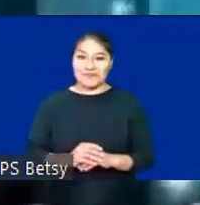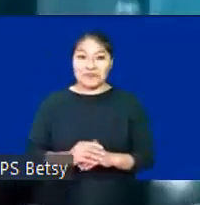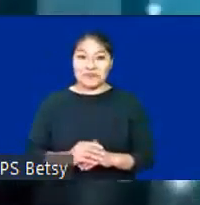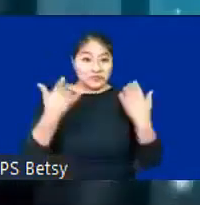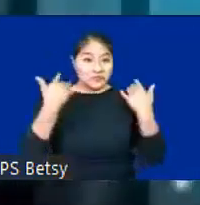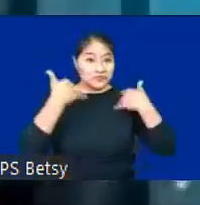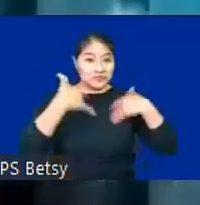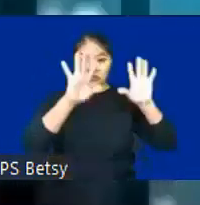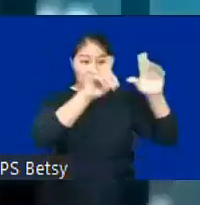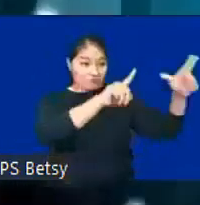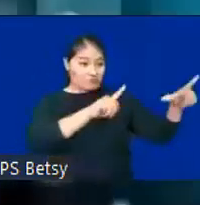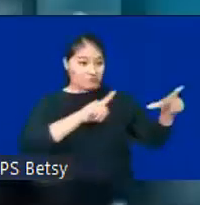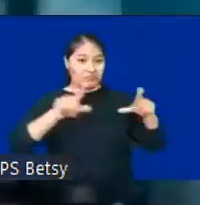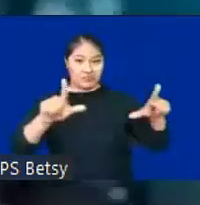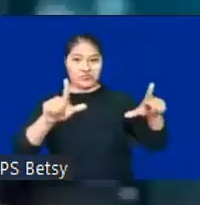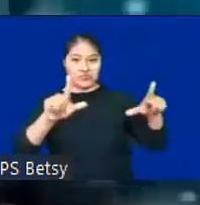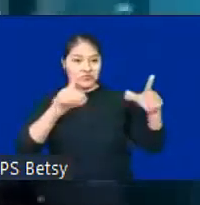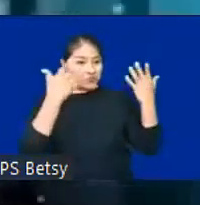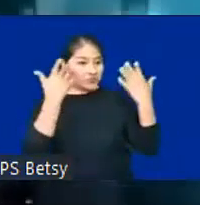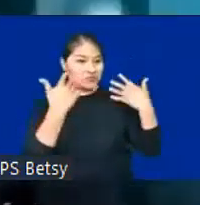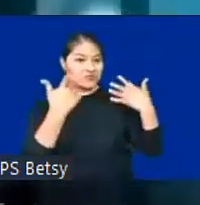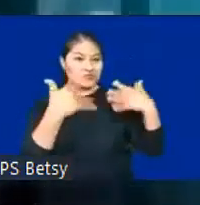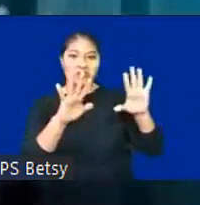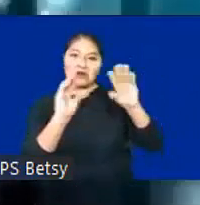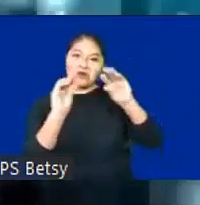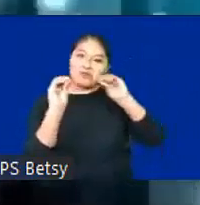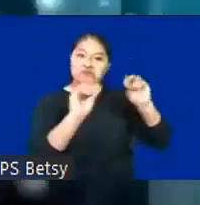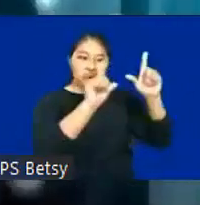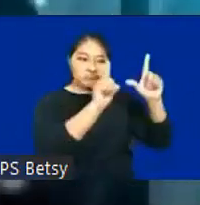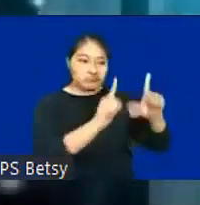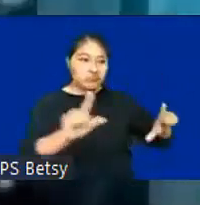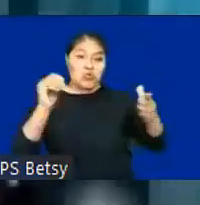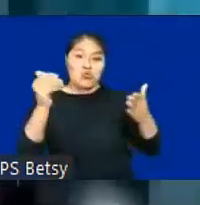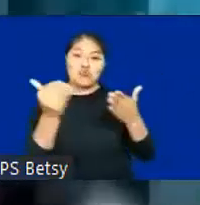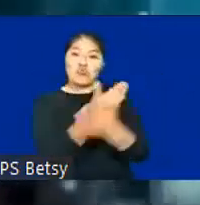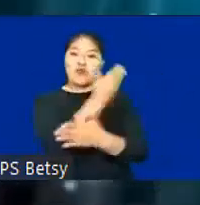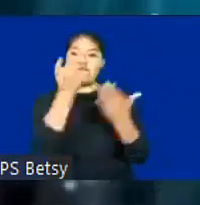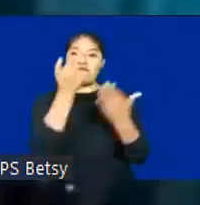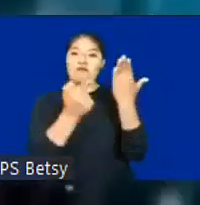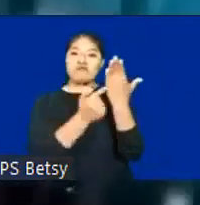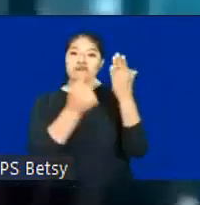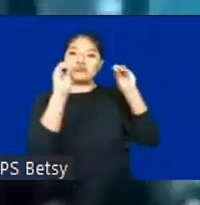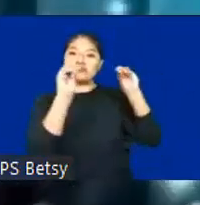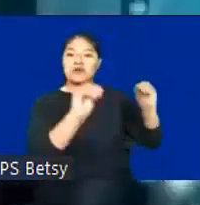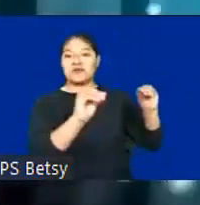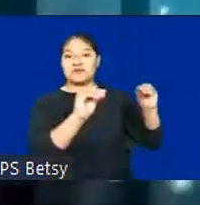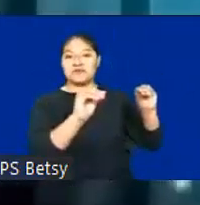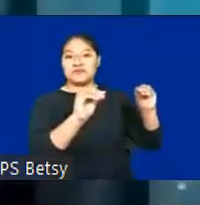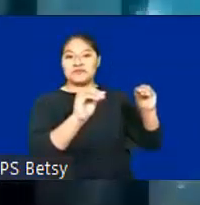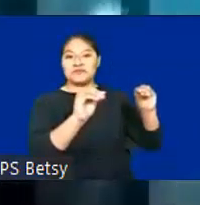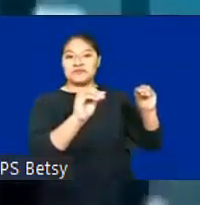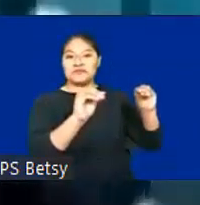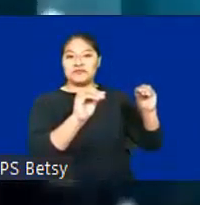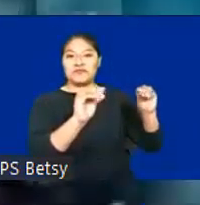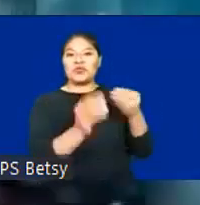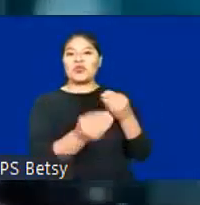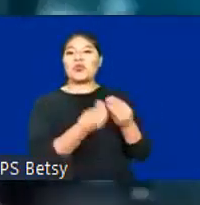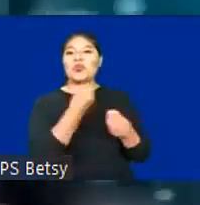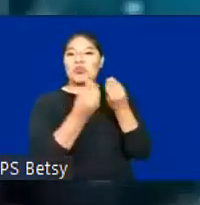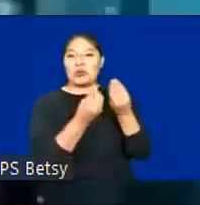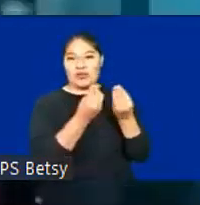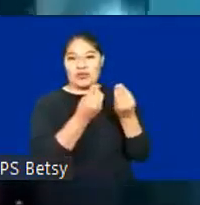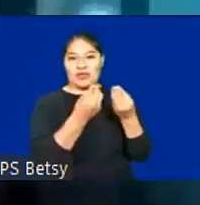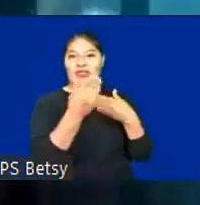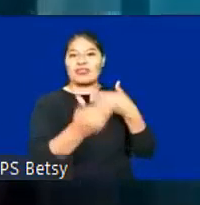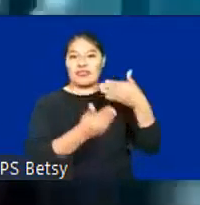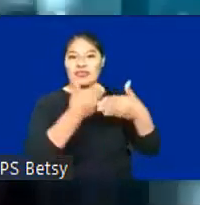tenemos mejores capacidades. Y la idea es que una vez transcurrido e implementado